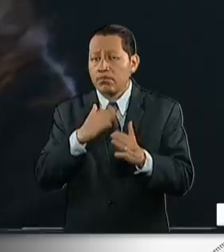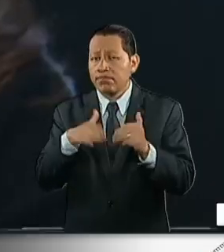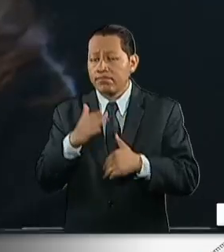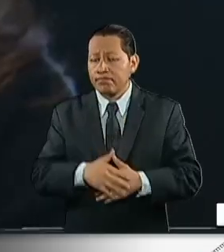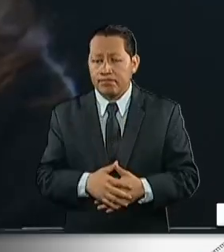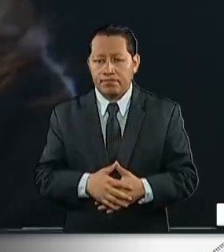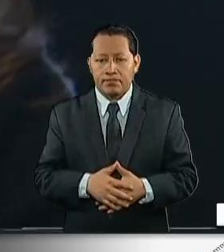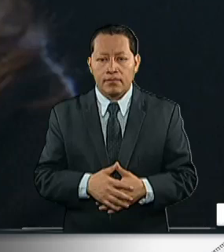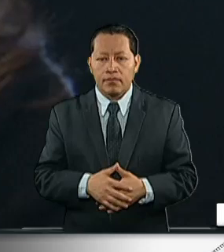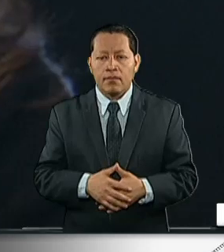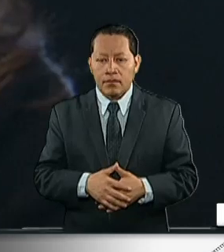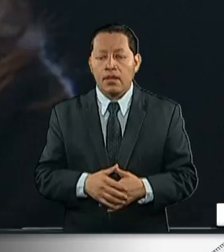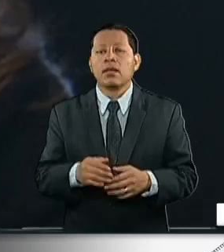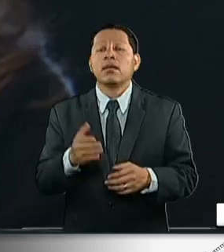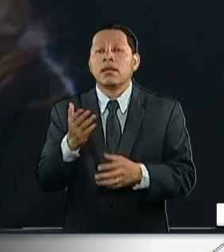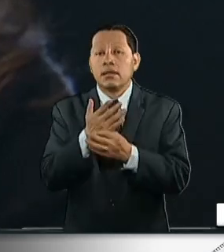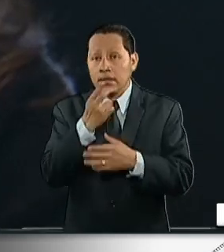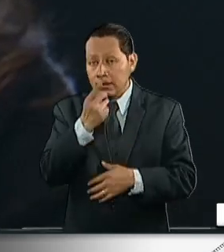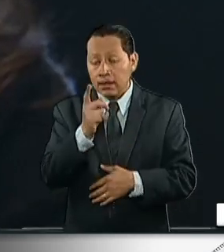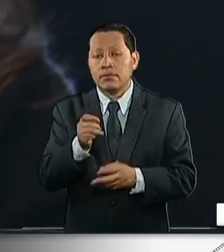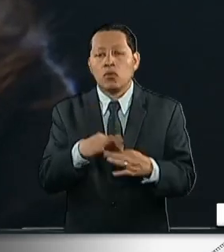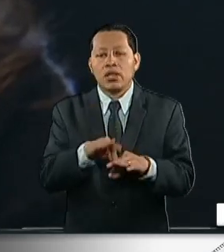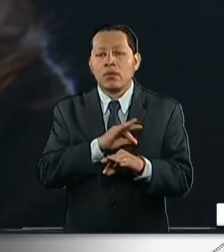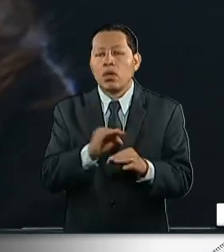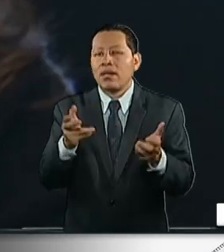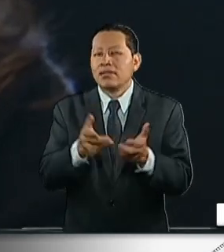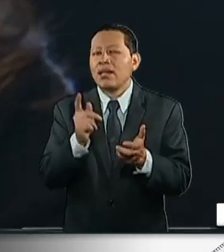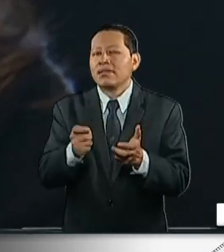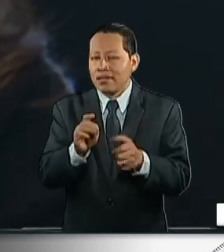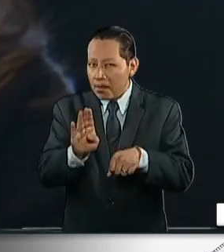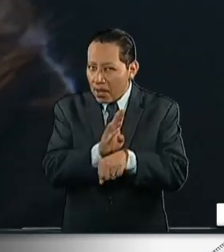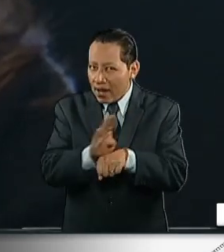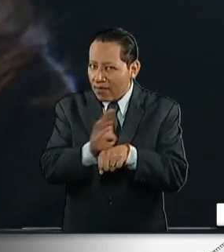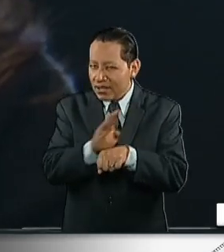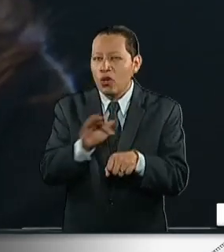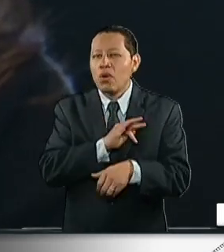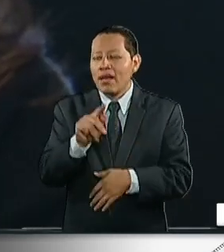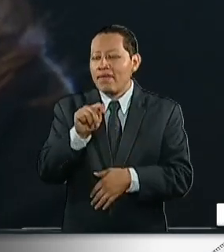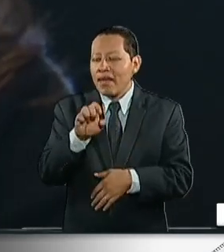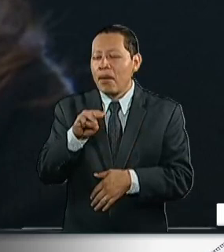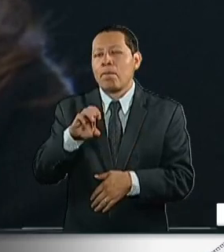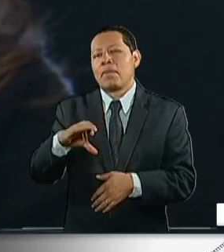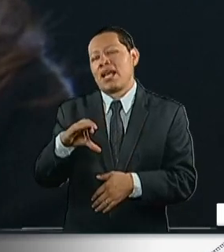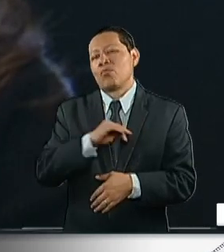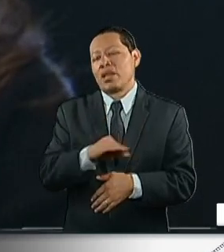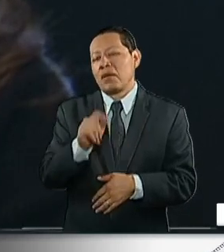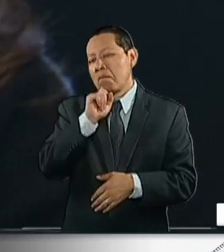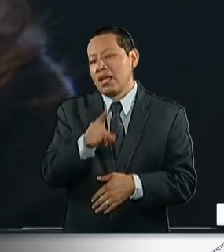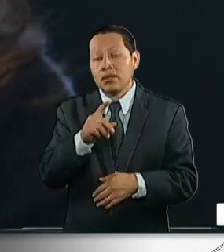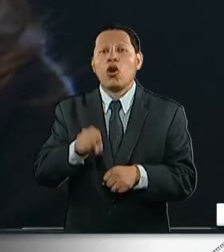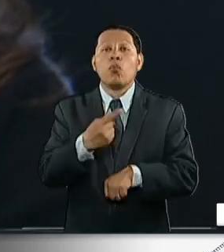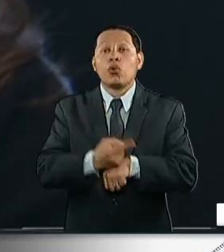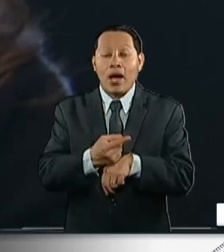era primordial podemos realizar acciones para aprovechar los beneficios del temec las oportunidades de